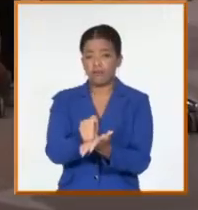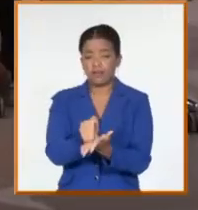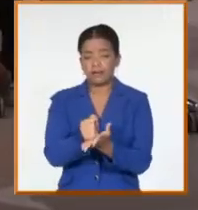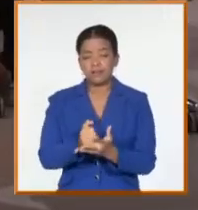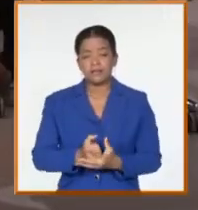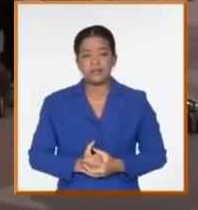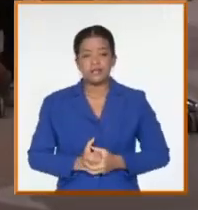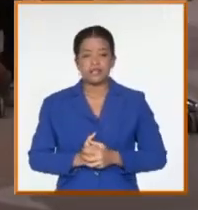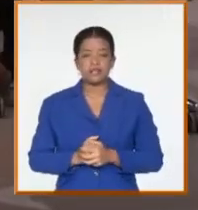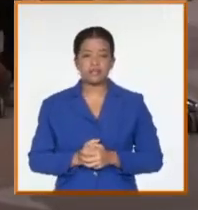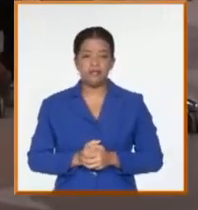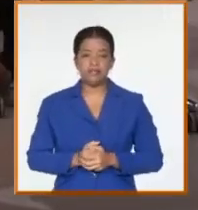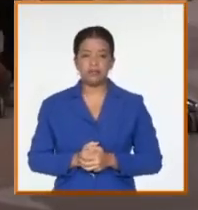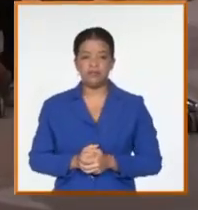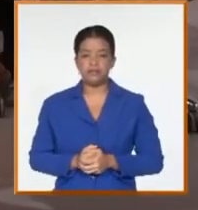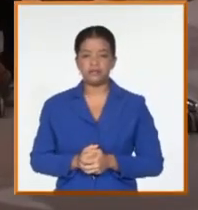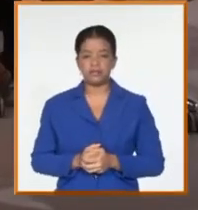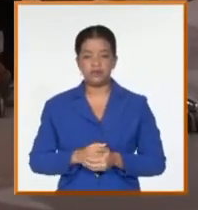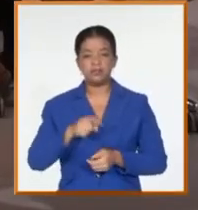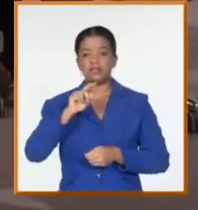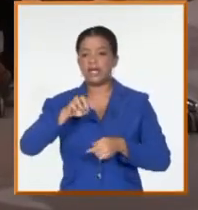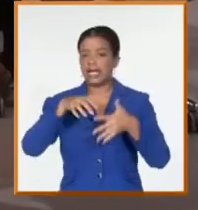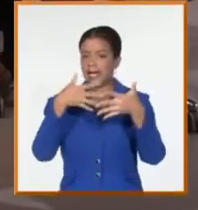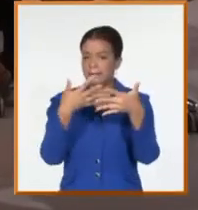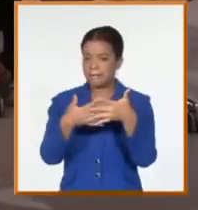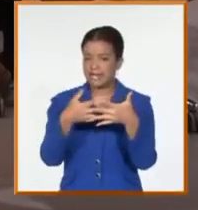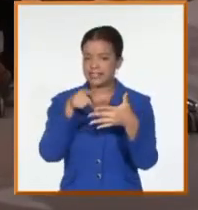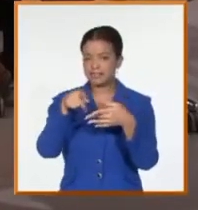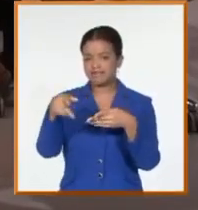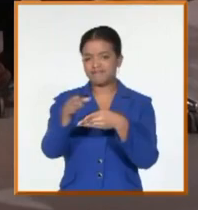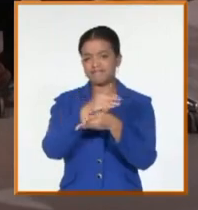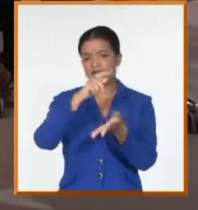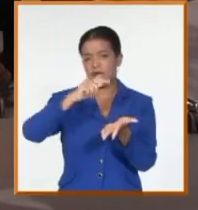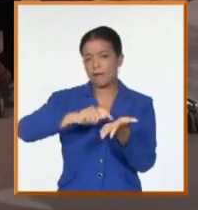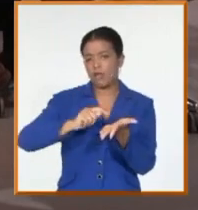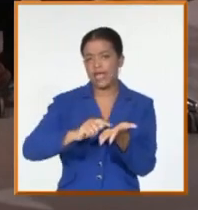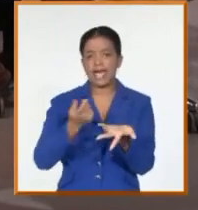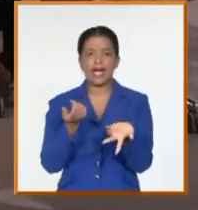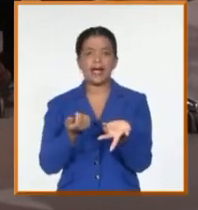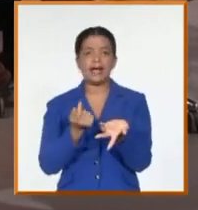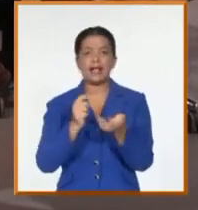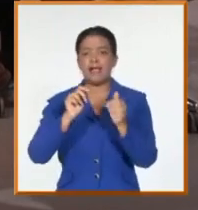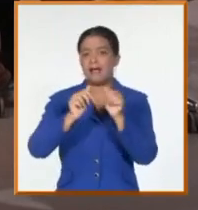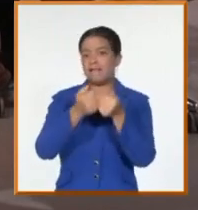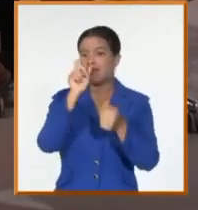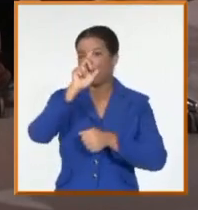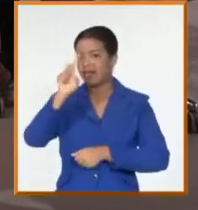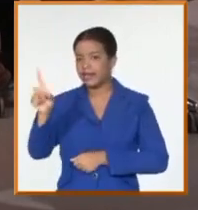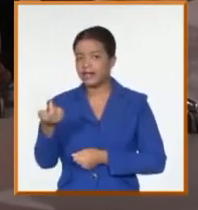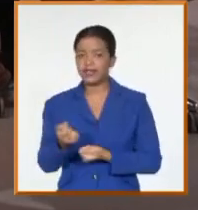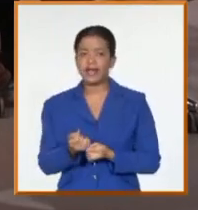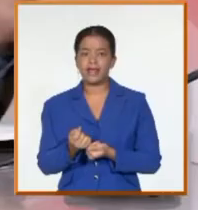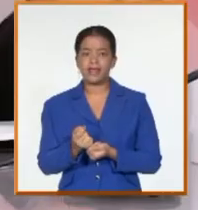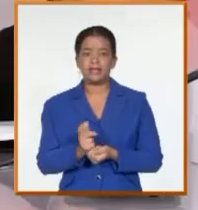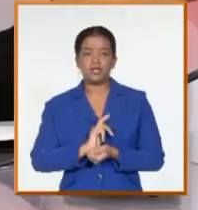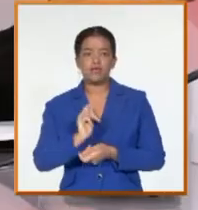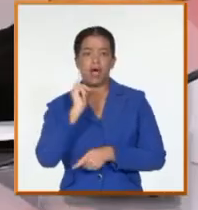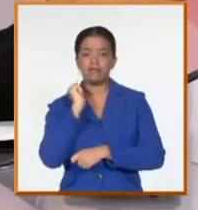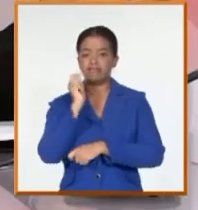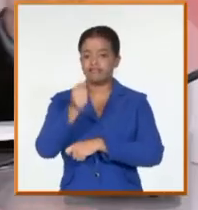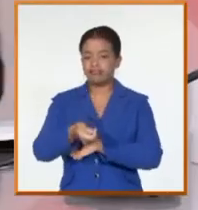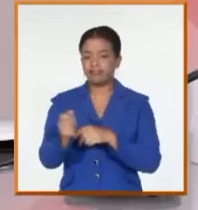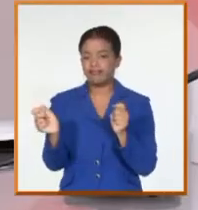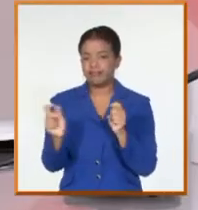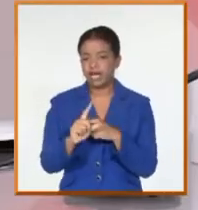Pues muchas instituciones en el barrio su gran volumen está en el comercio mayorista Comercio minorista en